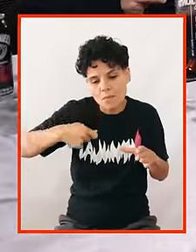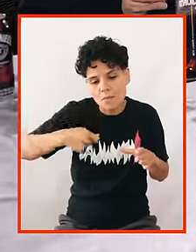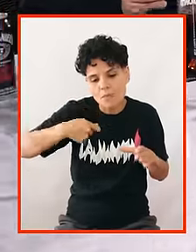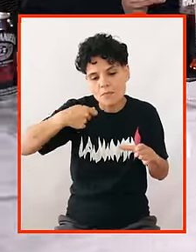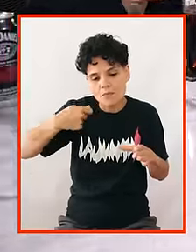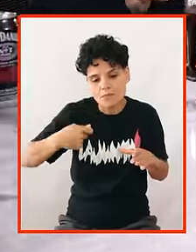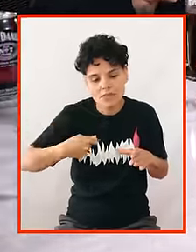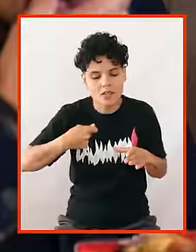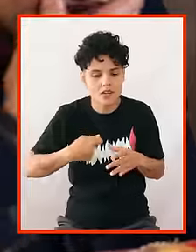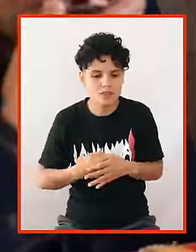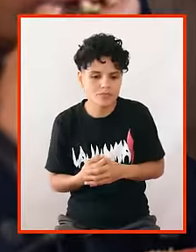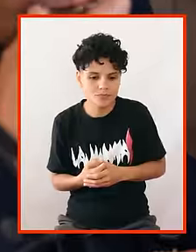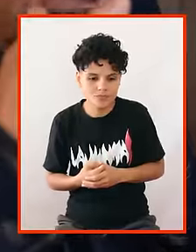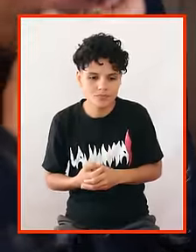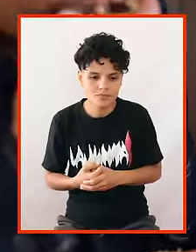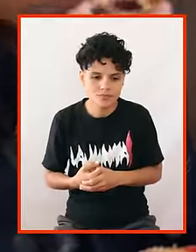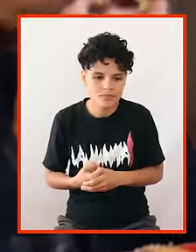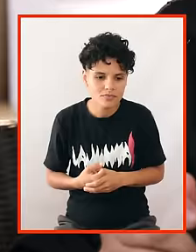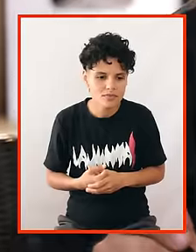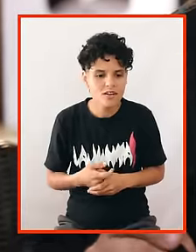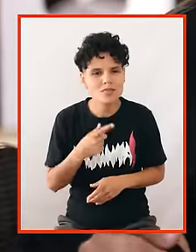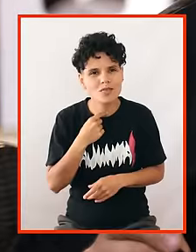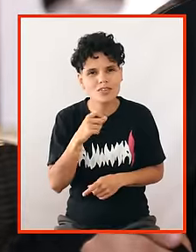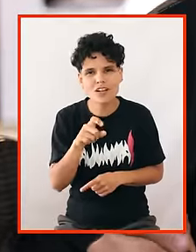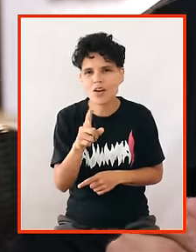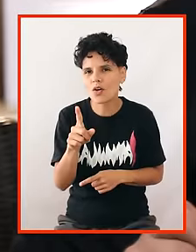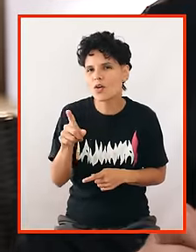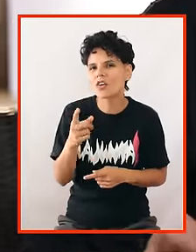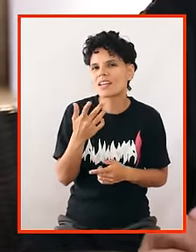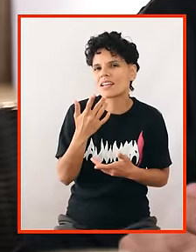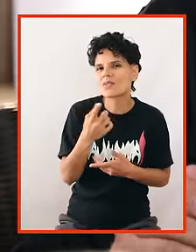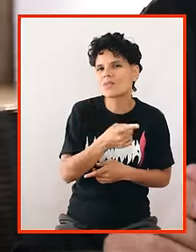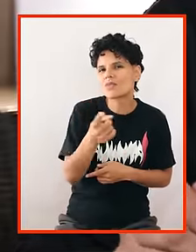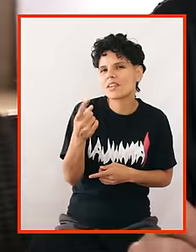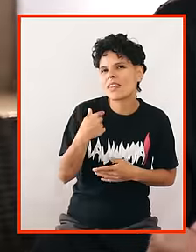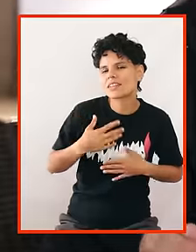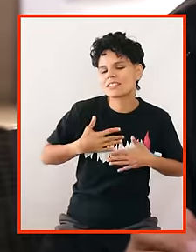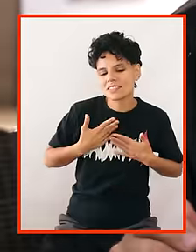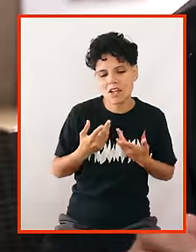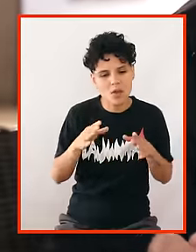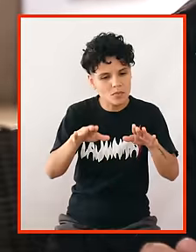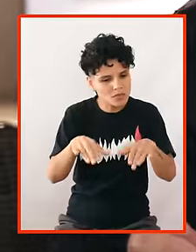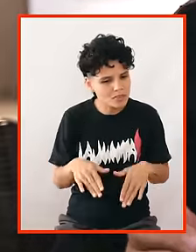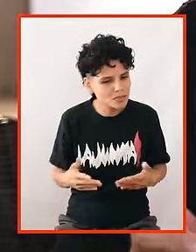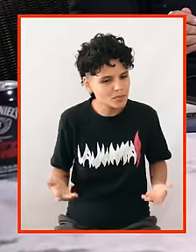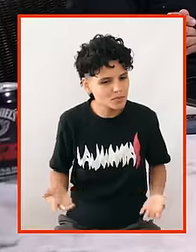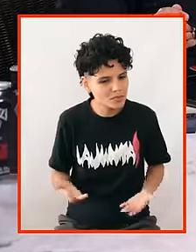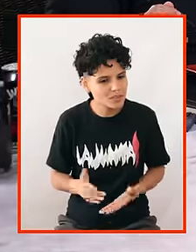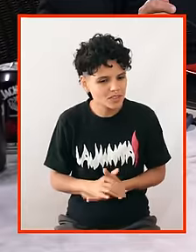Ay, es difícil como un mix de lo del, sí, aquí cocina, es para sentir lo que están sintiendo ustedes en el nuevo periodismo.